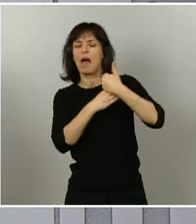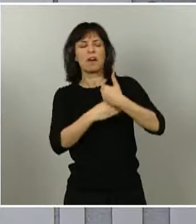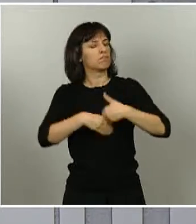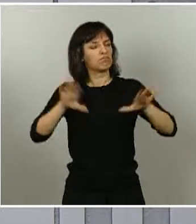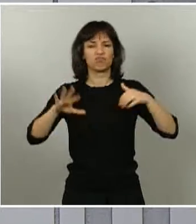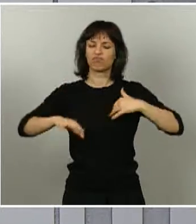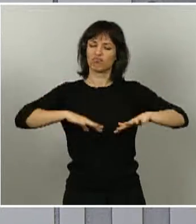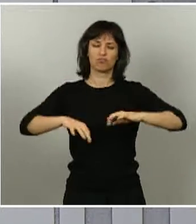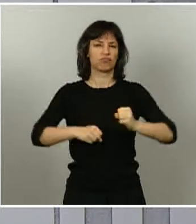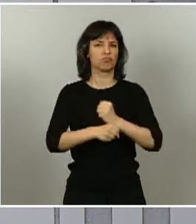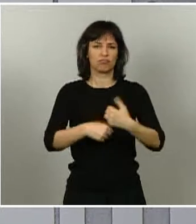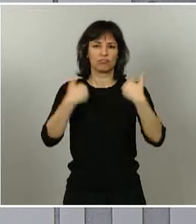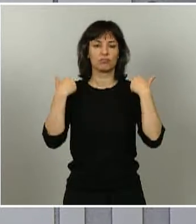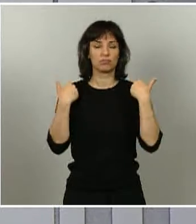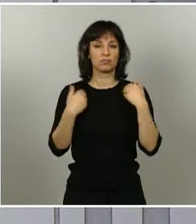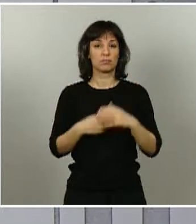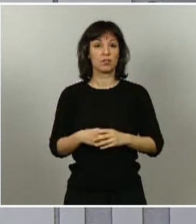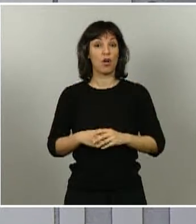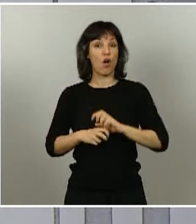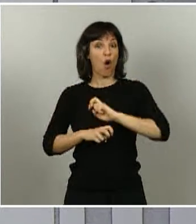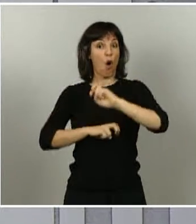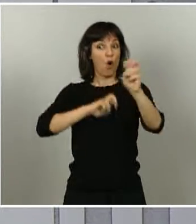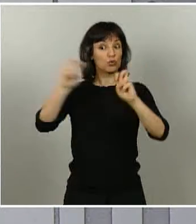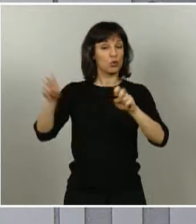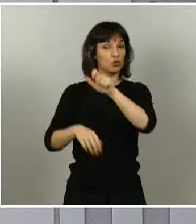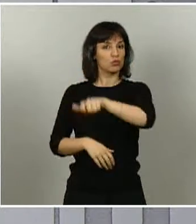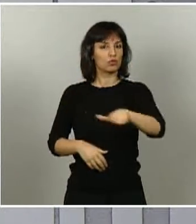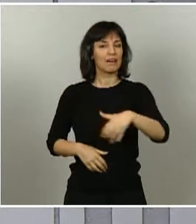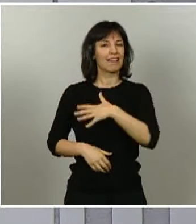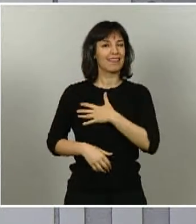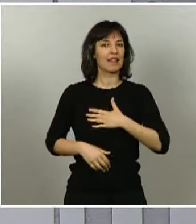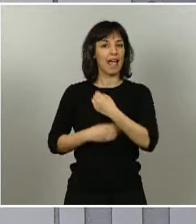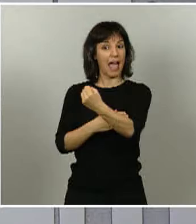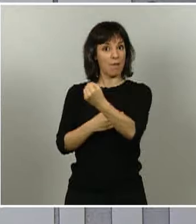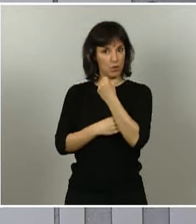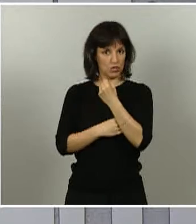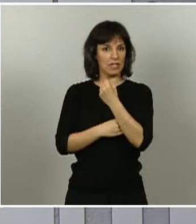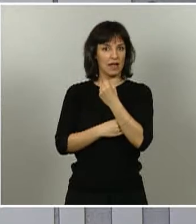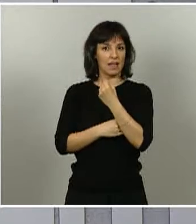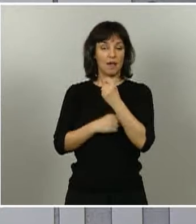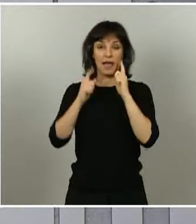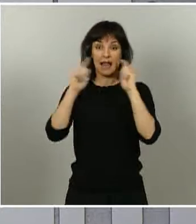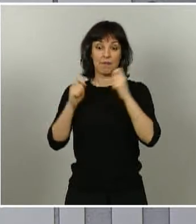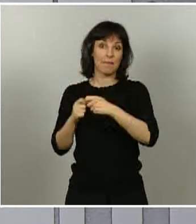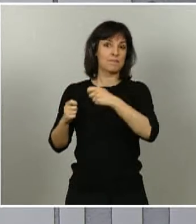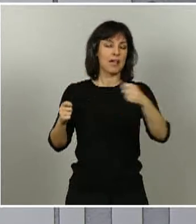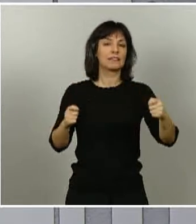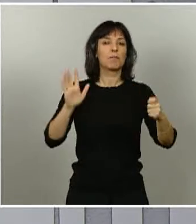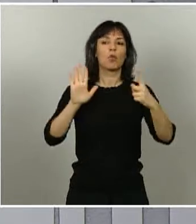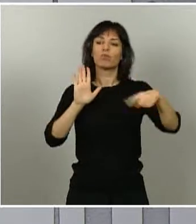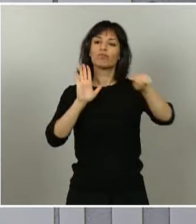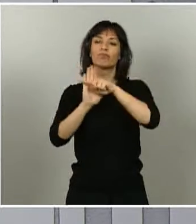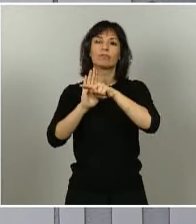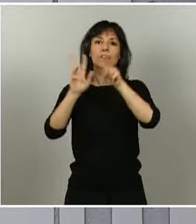sus pretensiones para poder apoyar esta prórroga cuestiones que nada tenían que ver con la salud de los ciudadanos. Y si